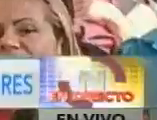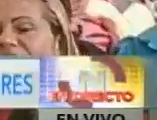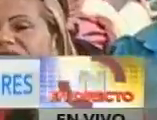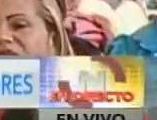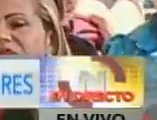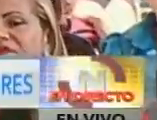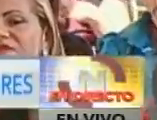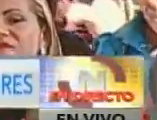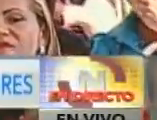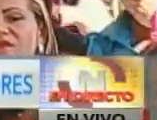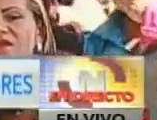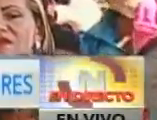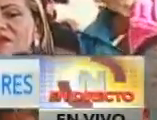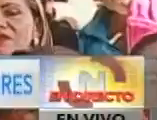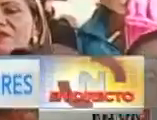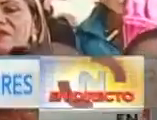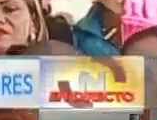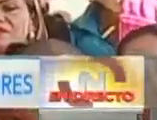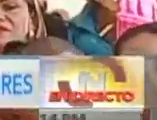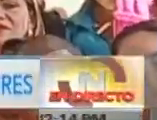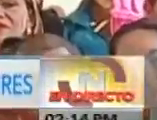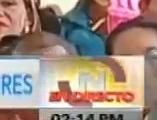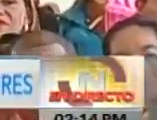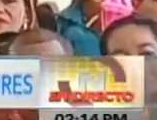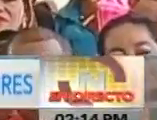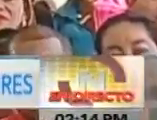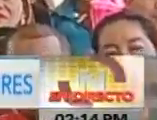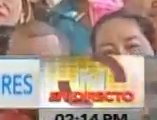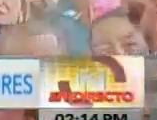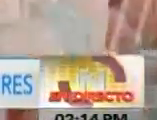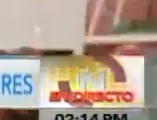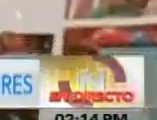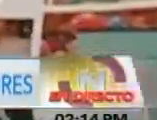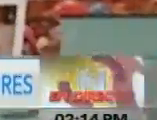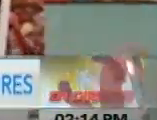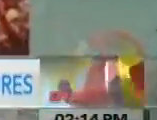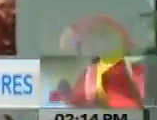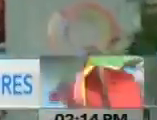profesor. Eso es un proyecto, Jennifer.